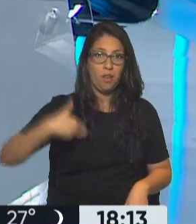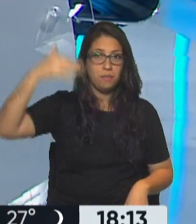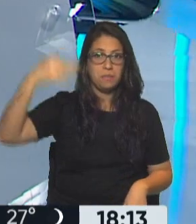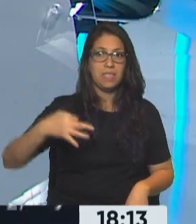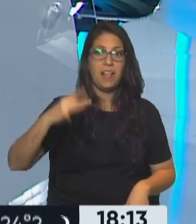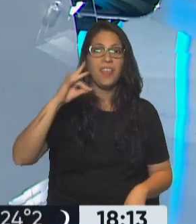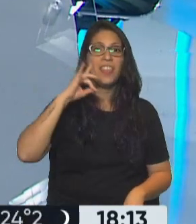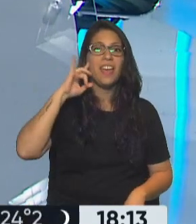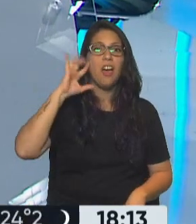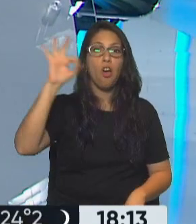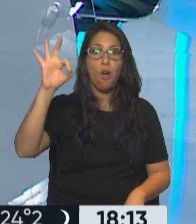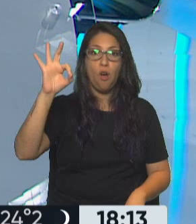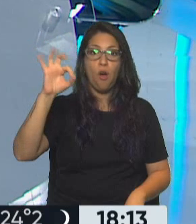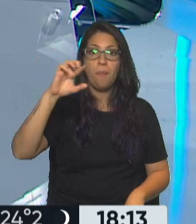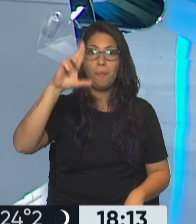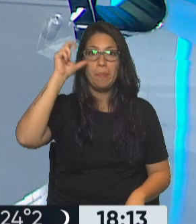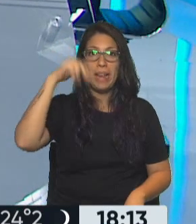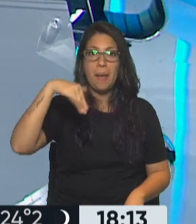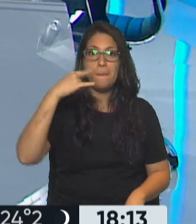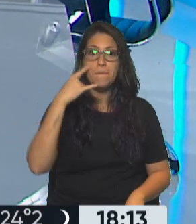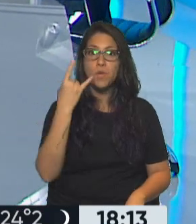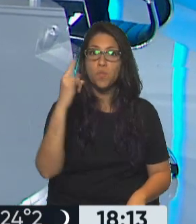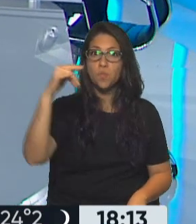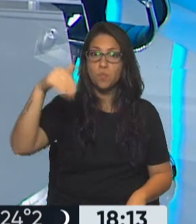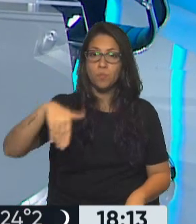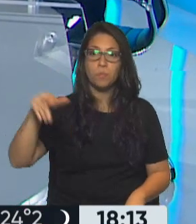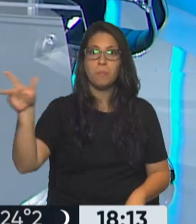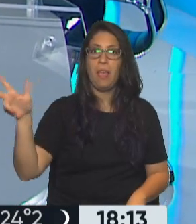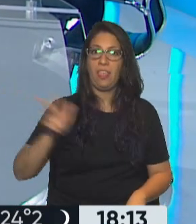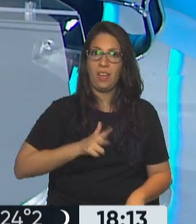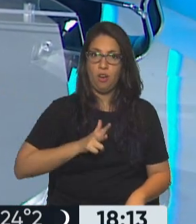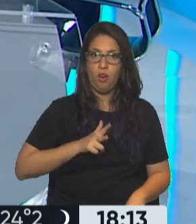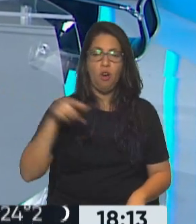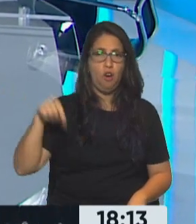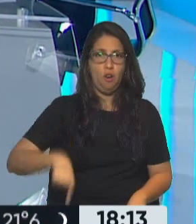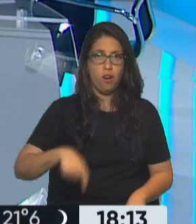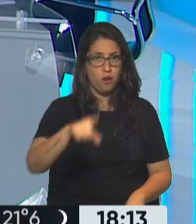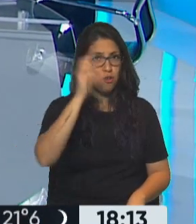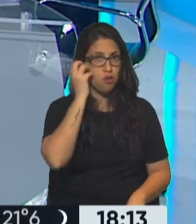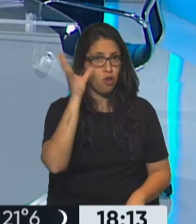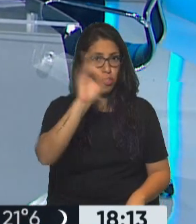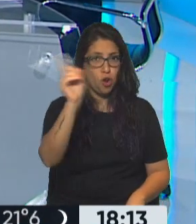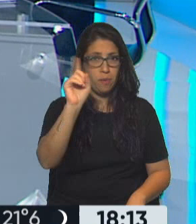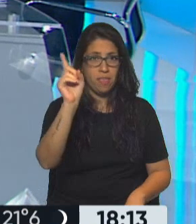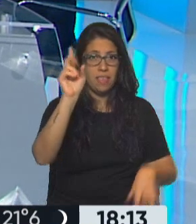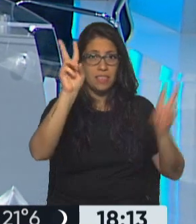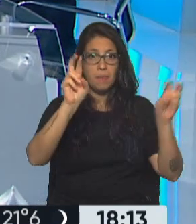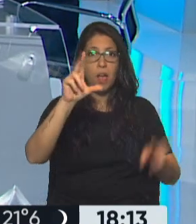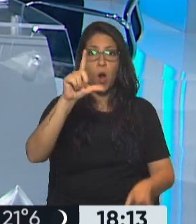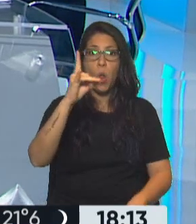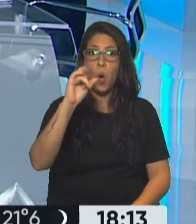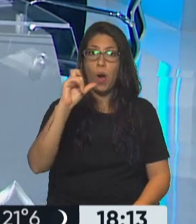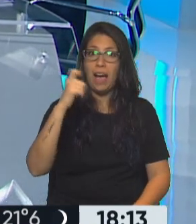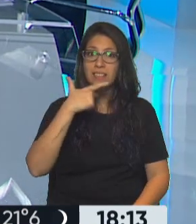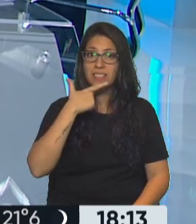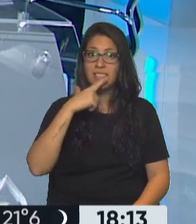Diego Premium. Sí. ¿Conoces a Diego Premium? Diego Premium hoy me dijo, no te olvides lo de Lucas Eliach. ¿Lo